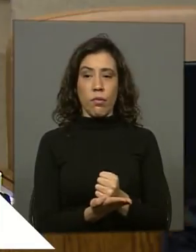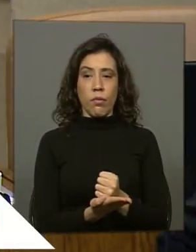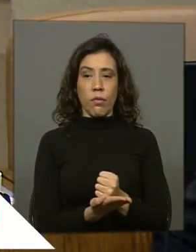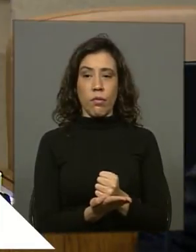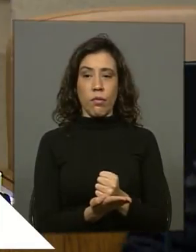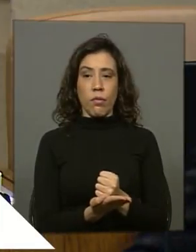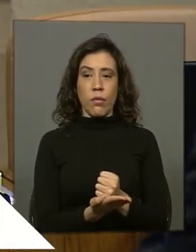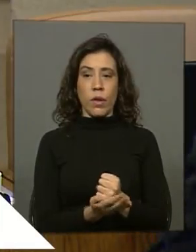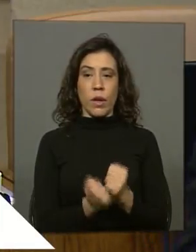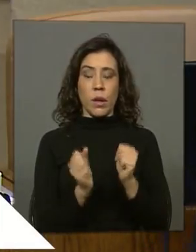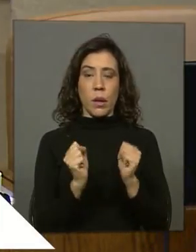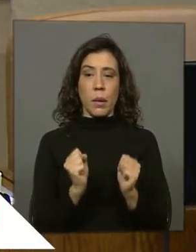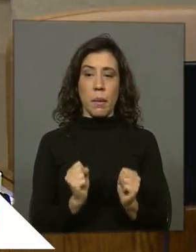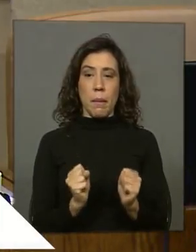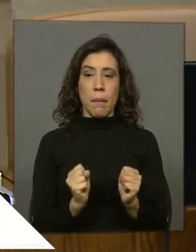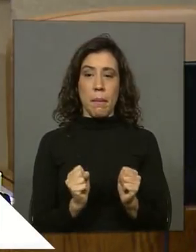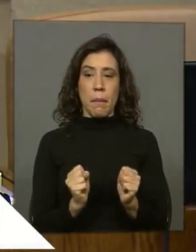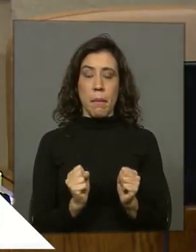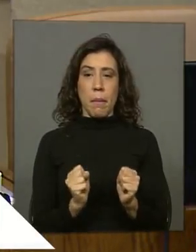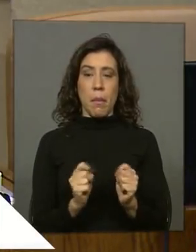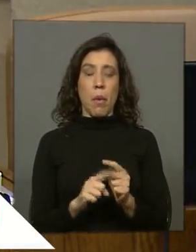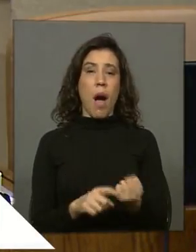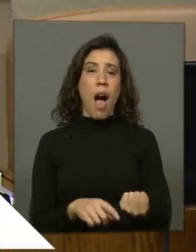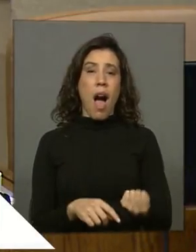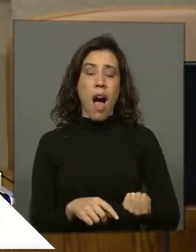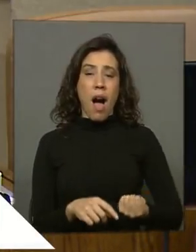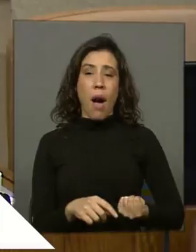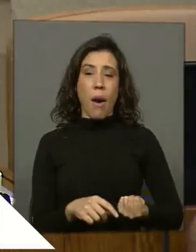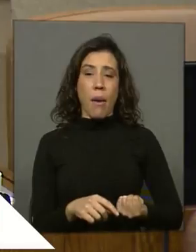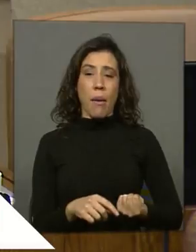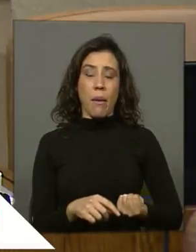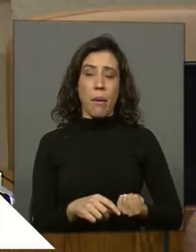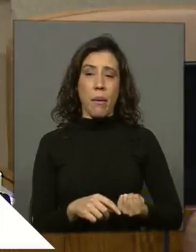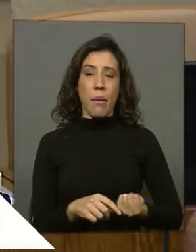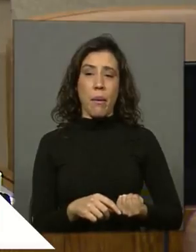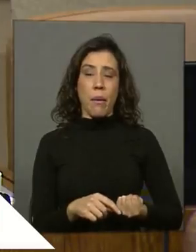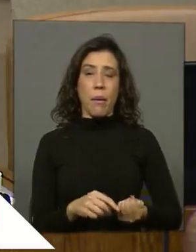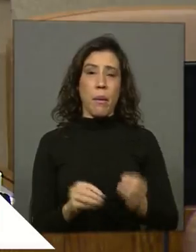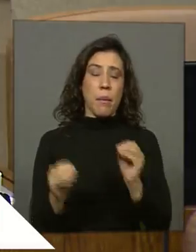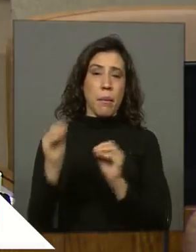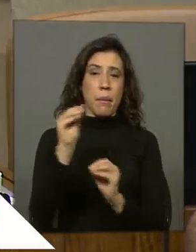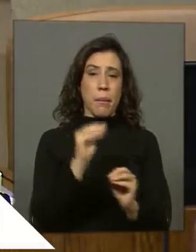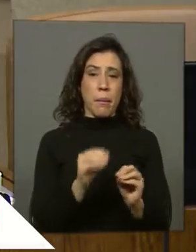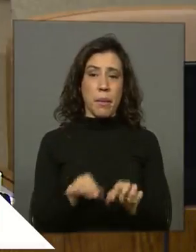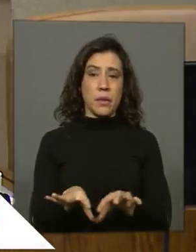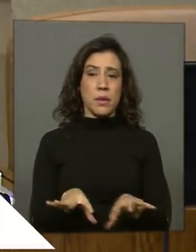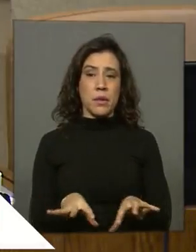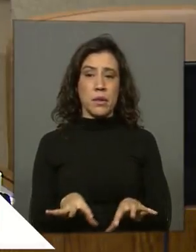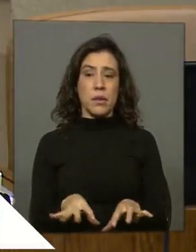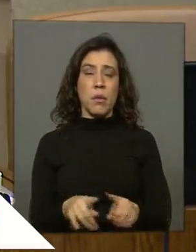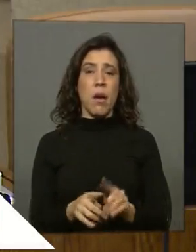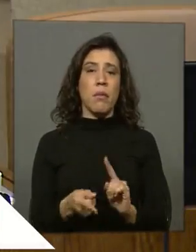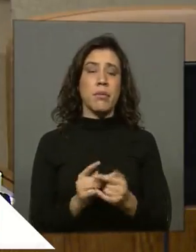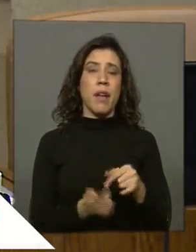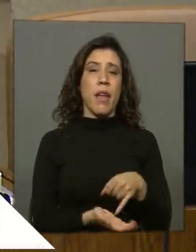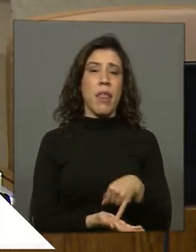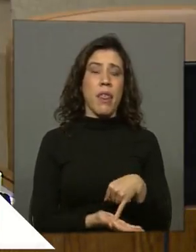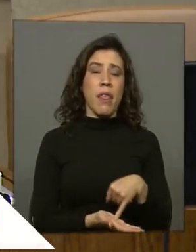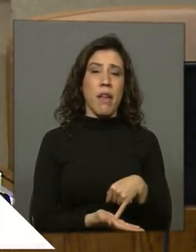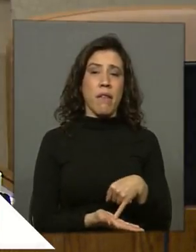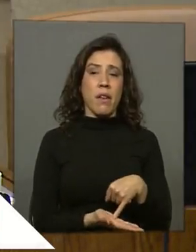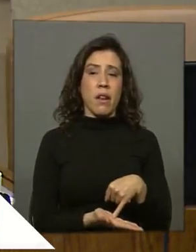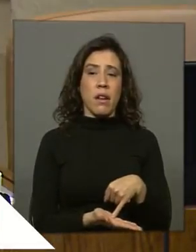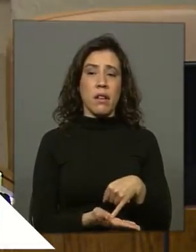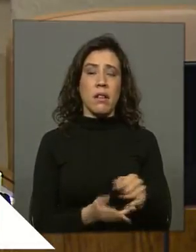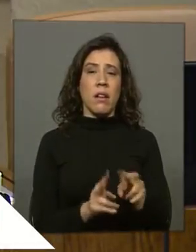se podría haber ahorrado esta incorporación que debilita todo aquello que va